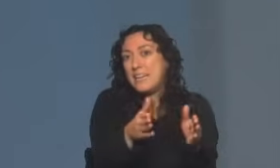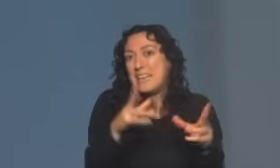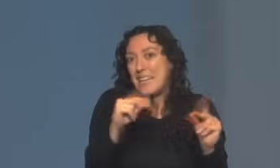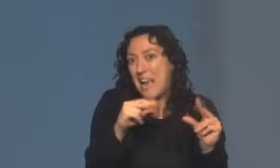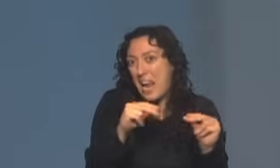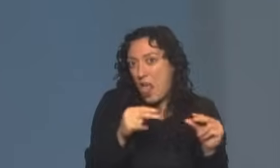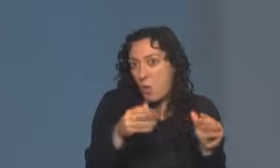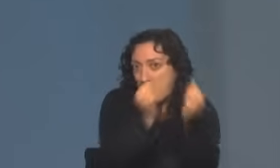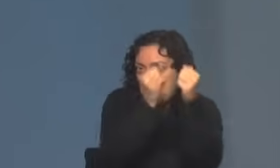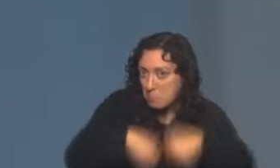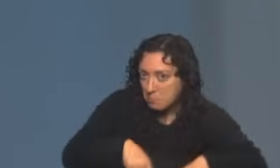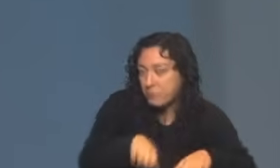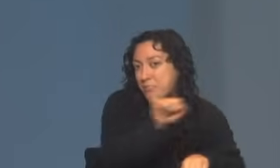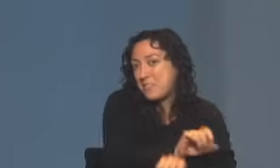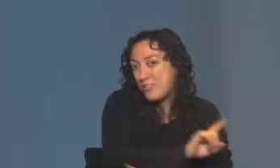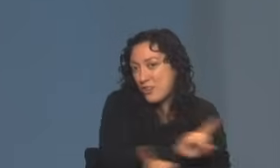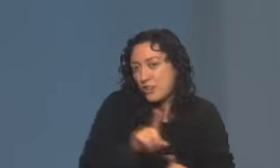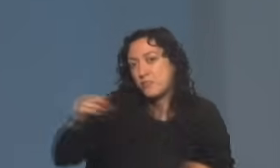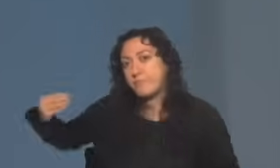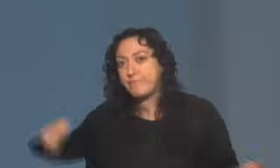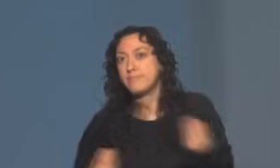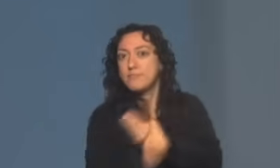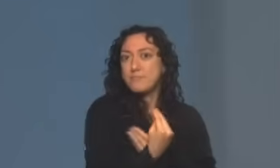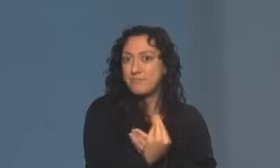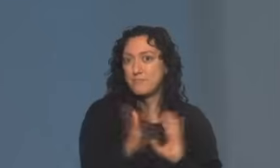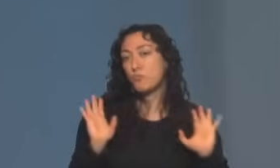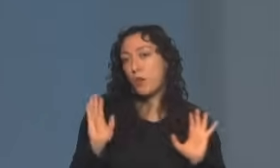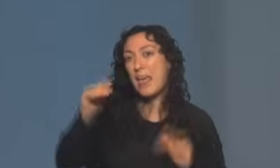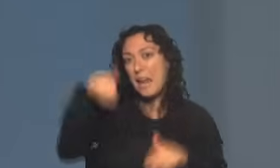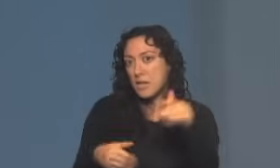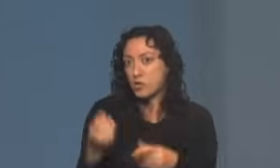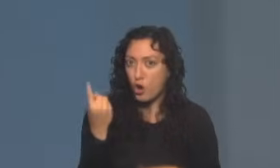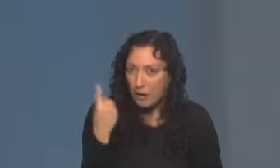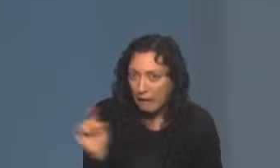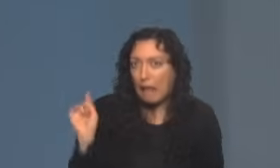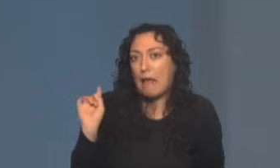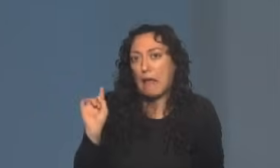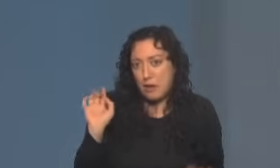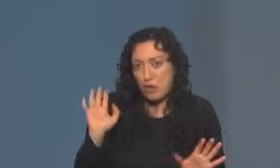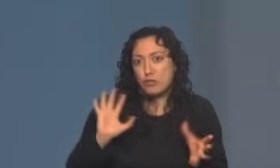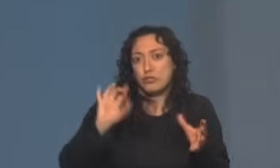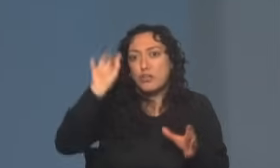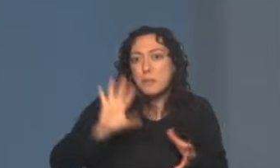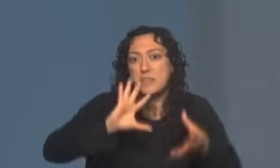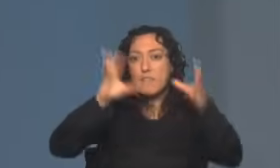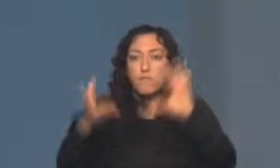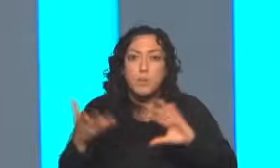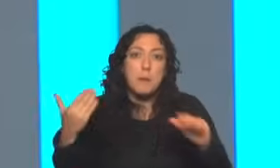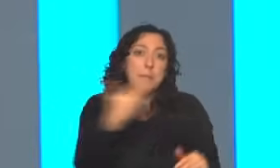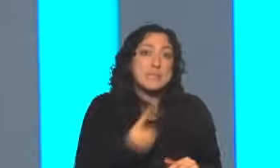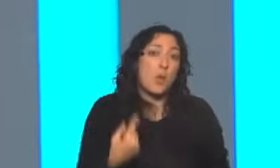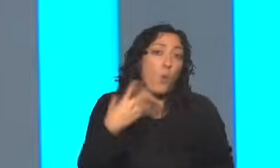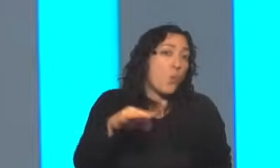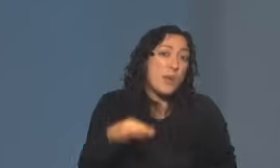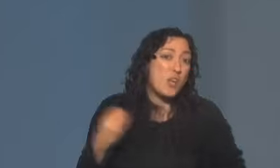Nicaragua y Mulino termina tomando ese lugar. Es una elección rarísima donde solamente en el binomio presidencial hay un solo candidato, que es